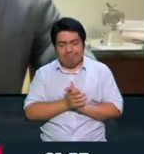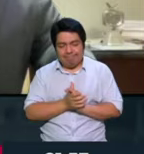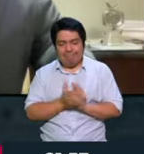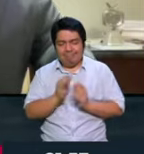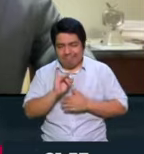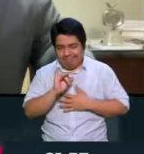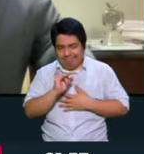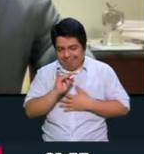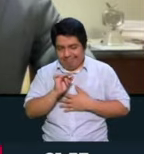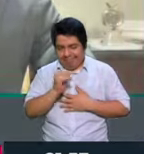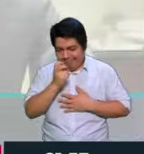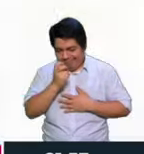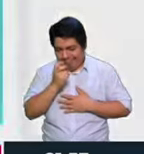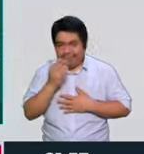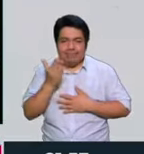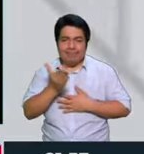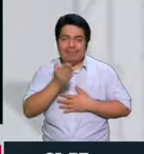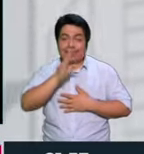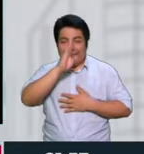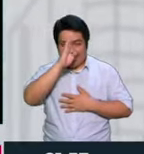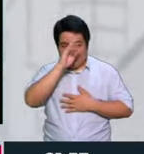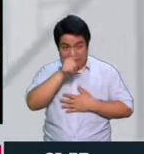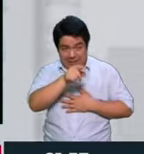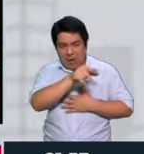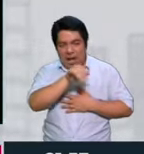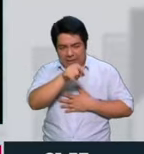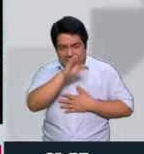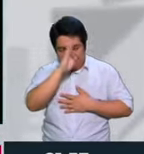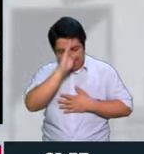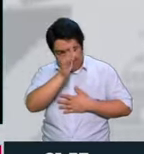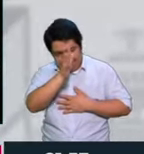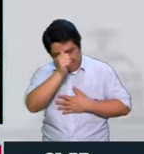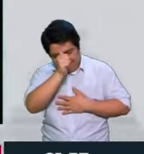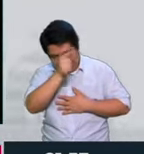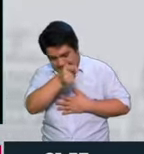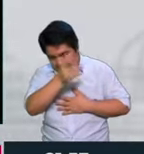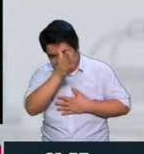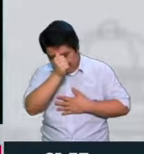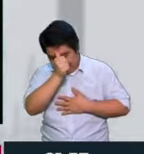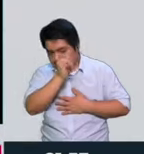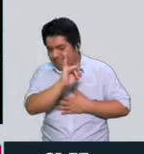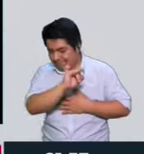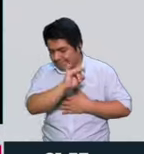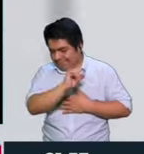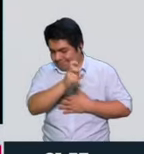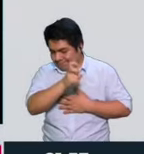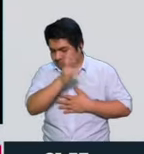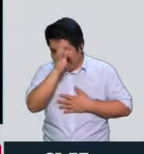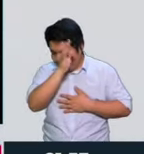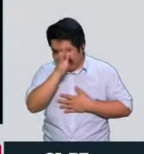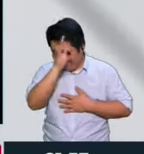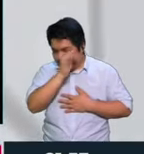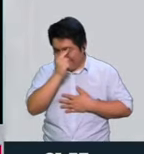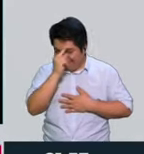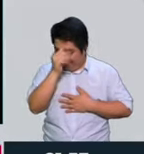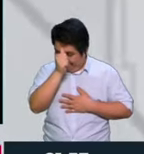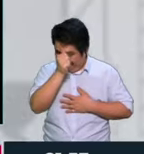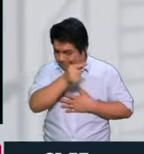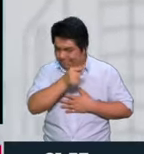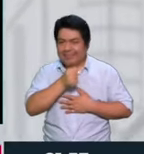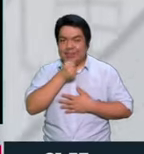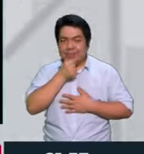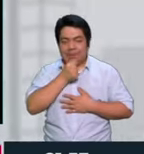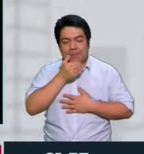Pues yo celebro que tú pienses eso, yo comparto contigo ese pensamiento, esa filosofía, esa teleología del